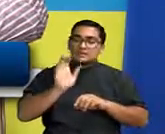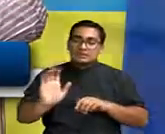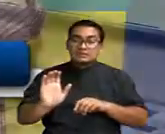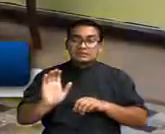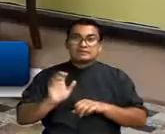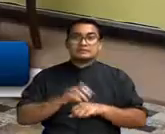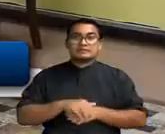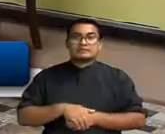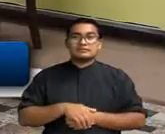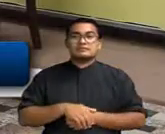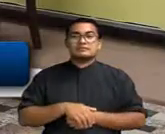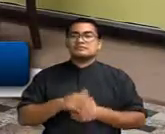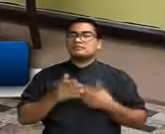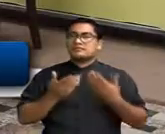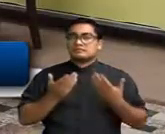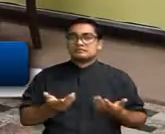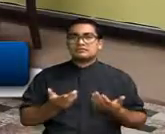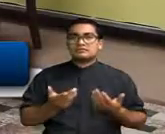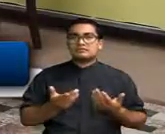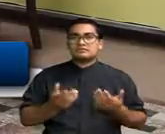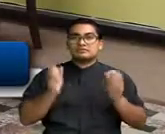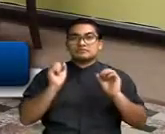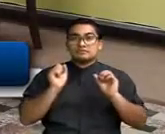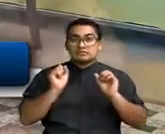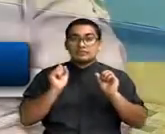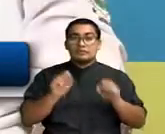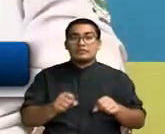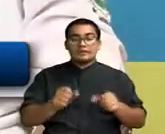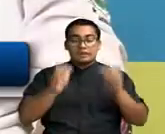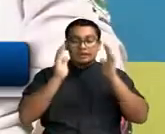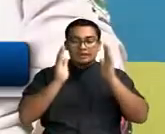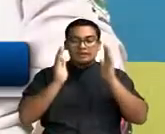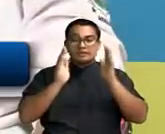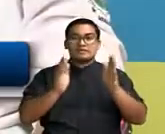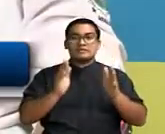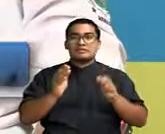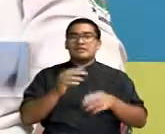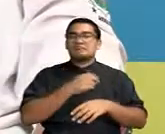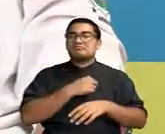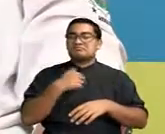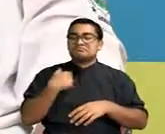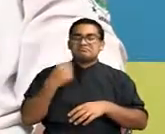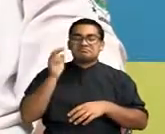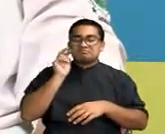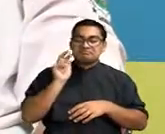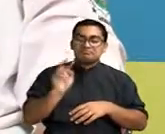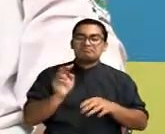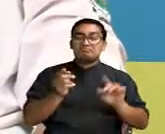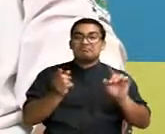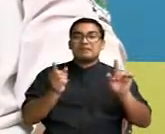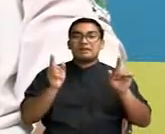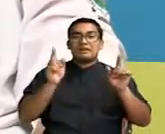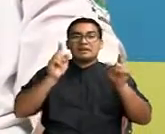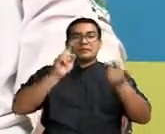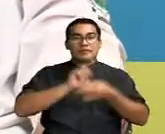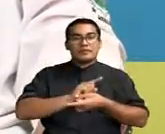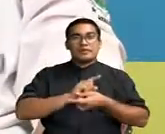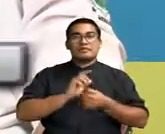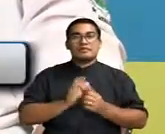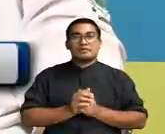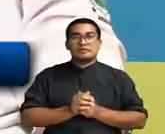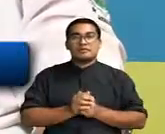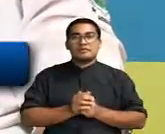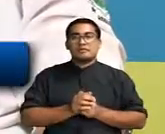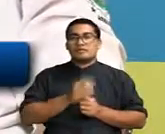infantil, para la atención oportuna en el momento cuando vean cambios en los niños, ¿verdad?, de este tipo,